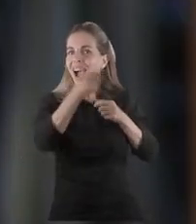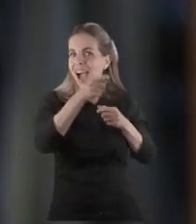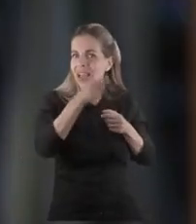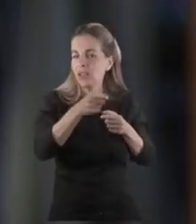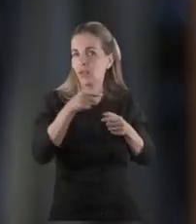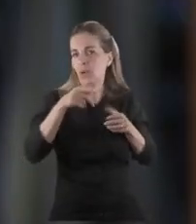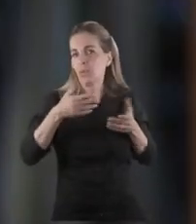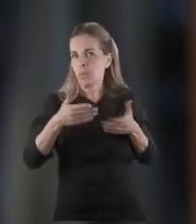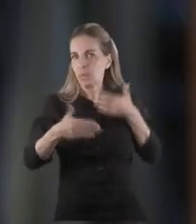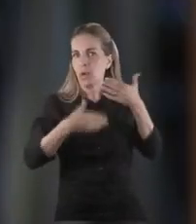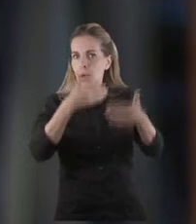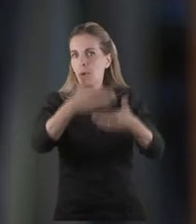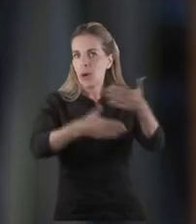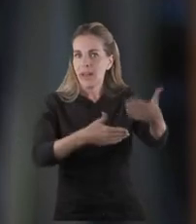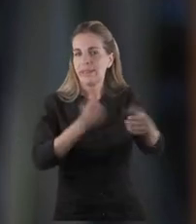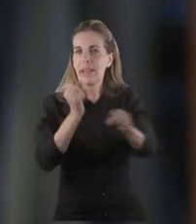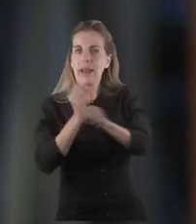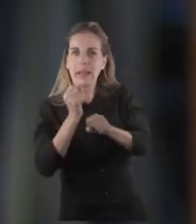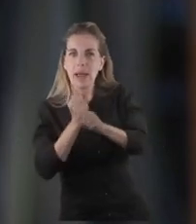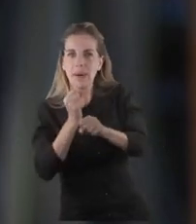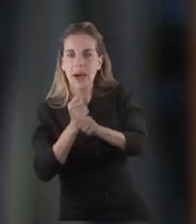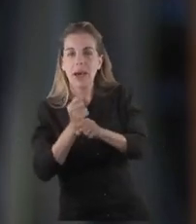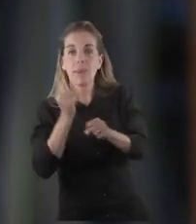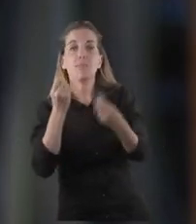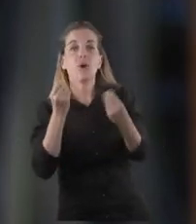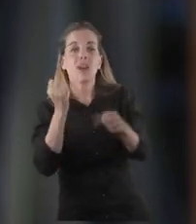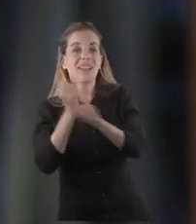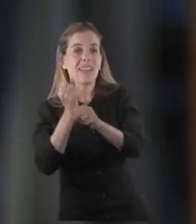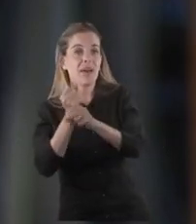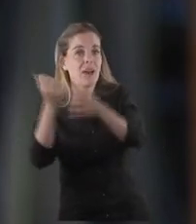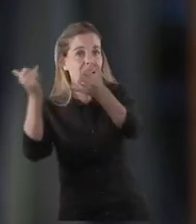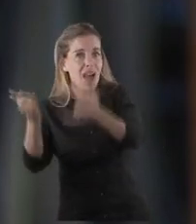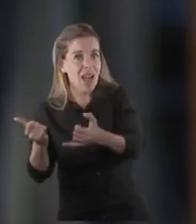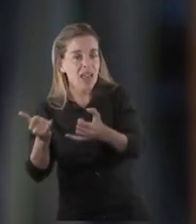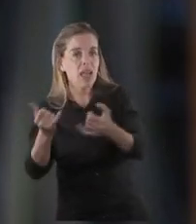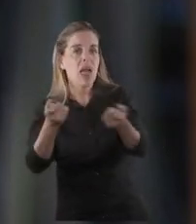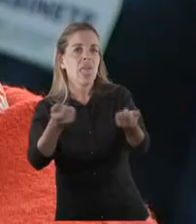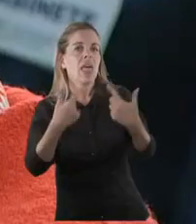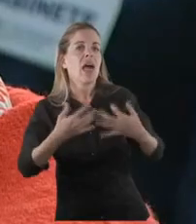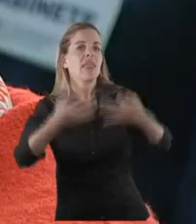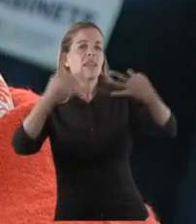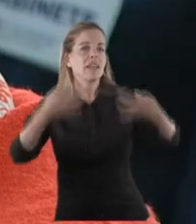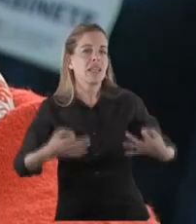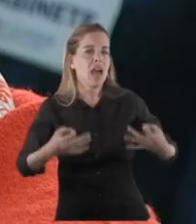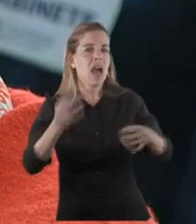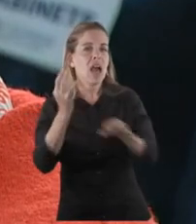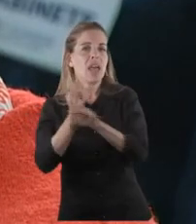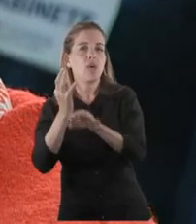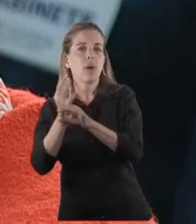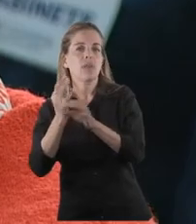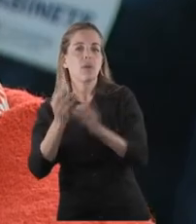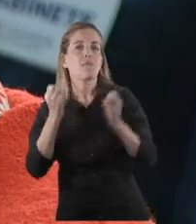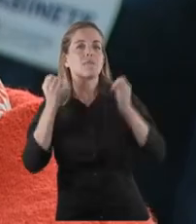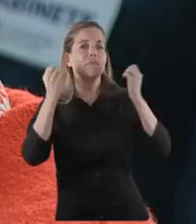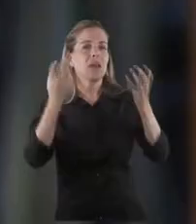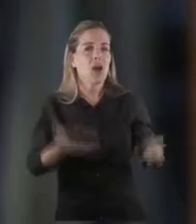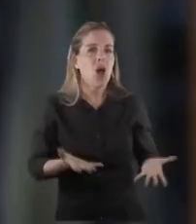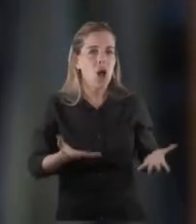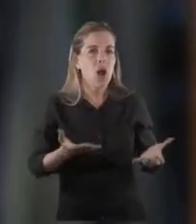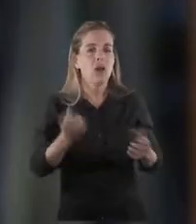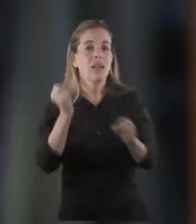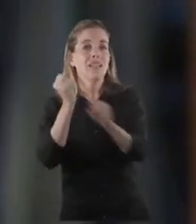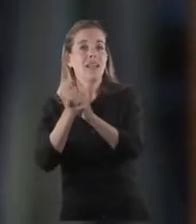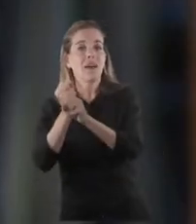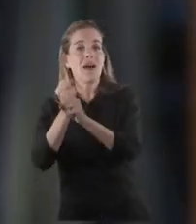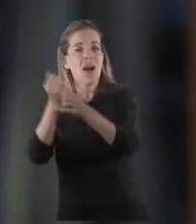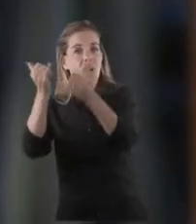el empleo. Con empleo tenemos dignidad, con el empleo podemos tener una mejor educación, con empleo